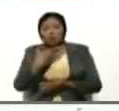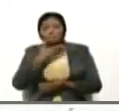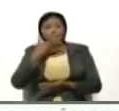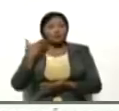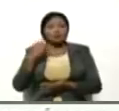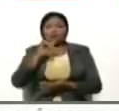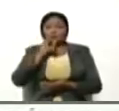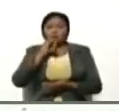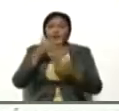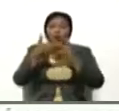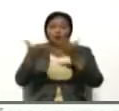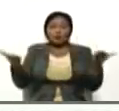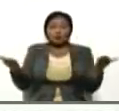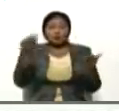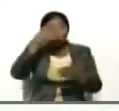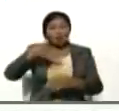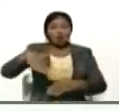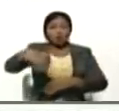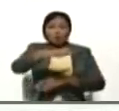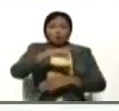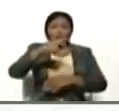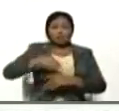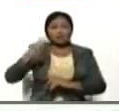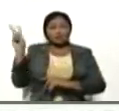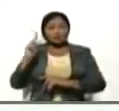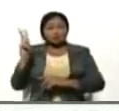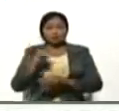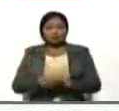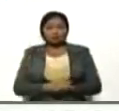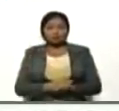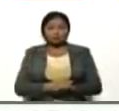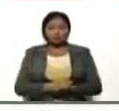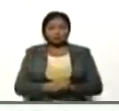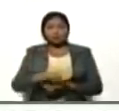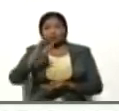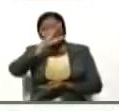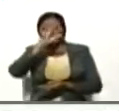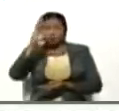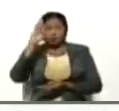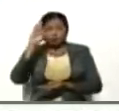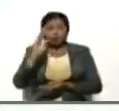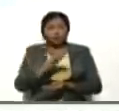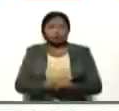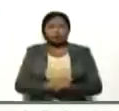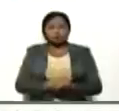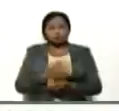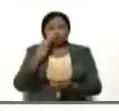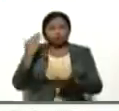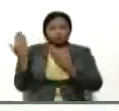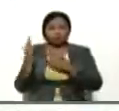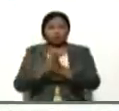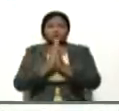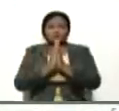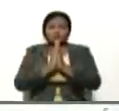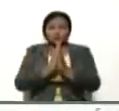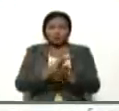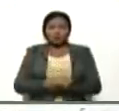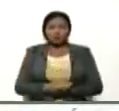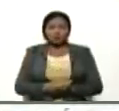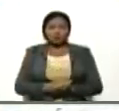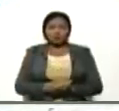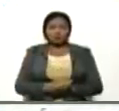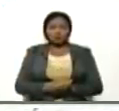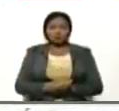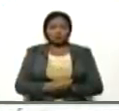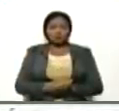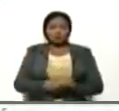que dar a los pueblos de Venezuela. Diosdado Cabello Rondón, por favor, jefe